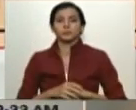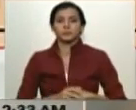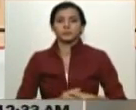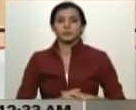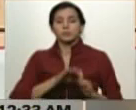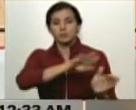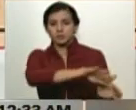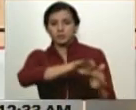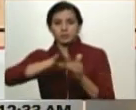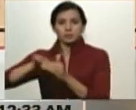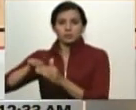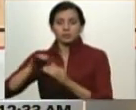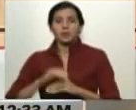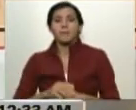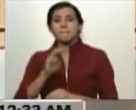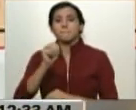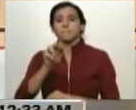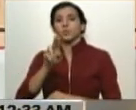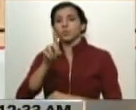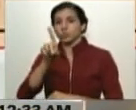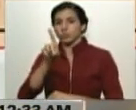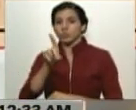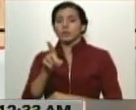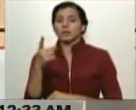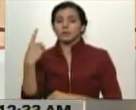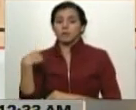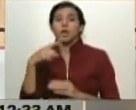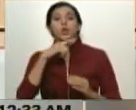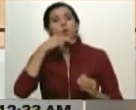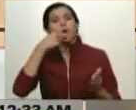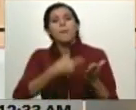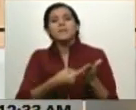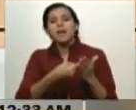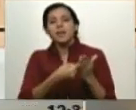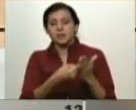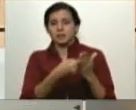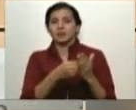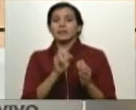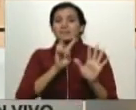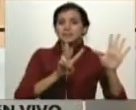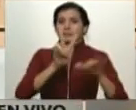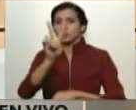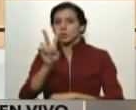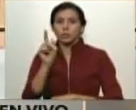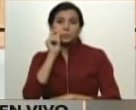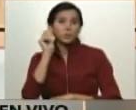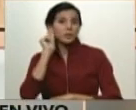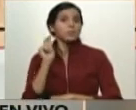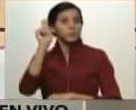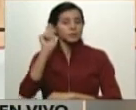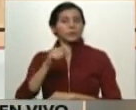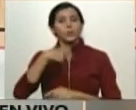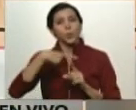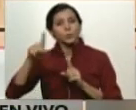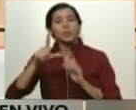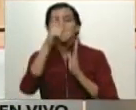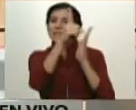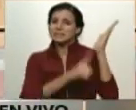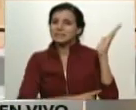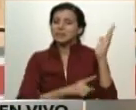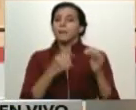diputadas. El Partido MUT, en la modalidad nominal, 72 diputados y diputadas. En la modalidad